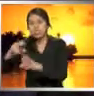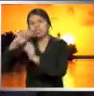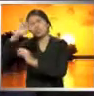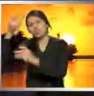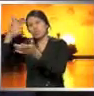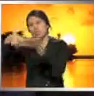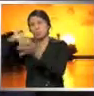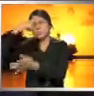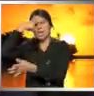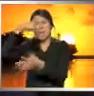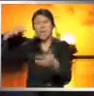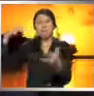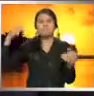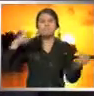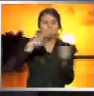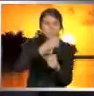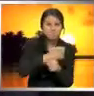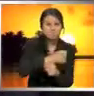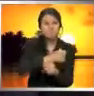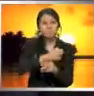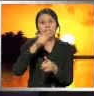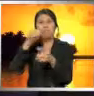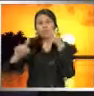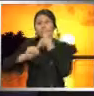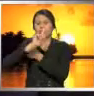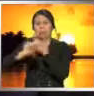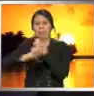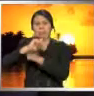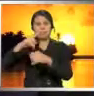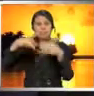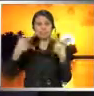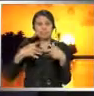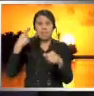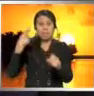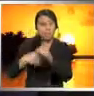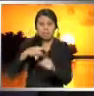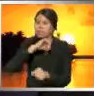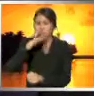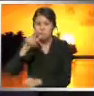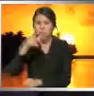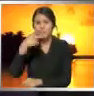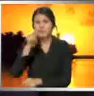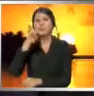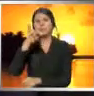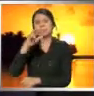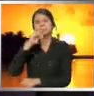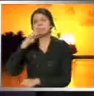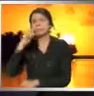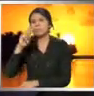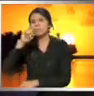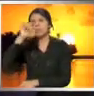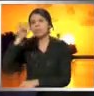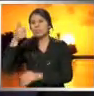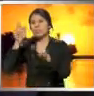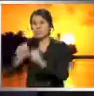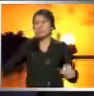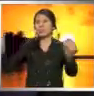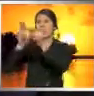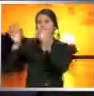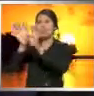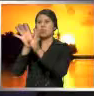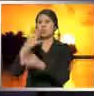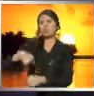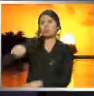hombres tienen problemas muy serios que no son enfermedades, pero sí son el resultado de una patología social en la que nos